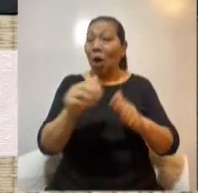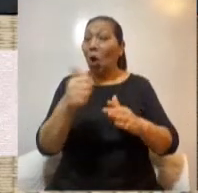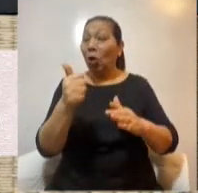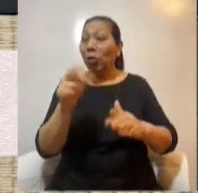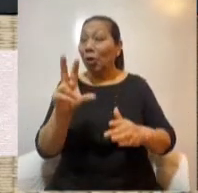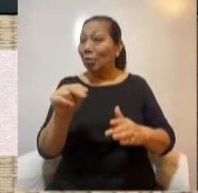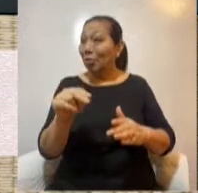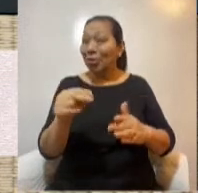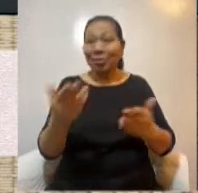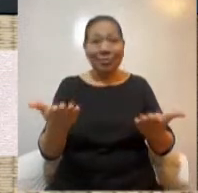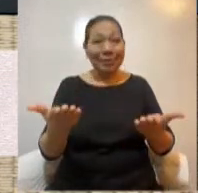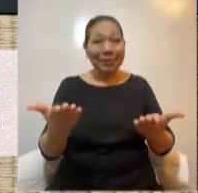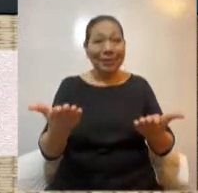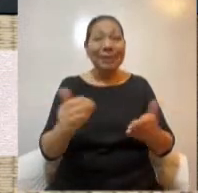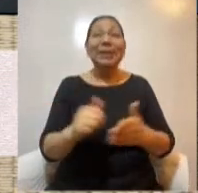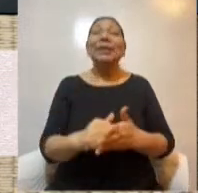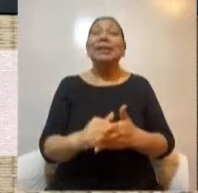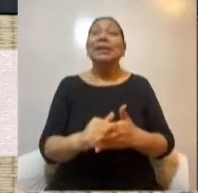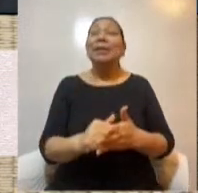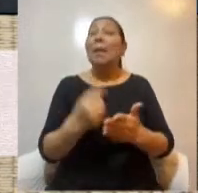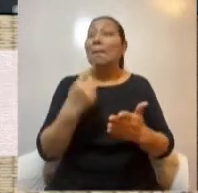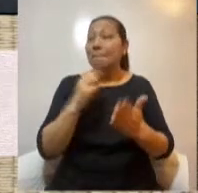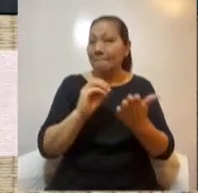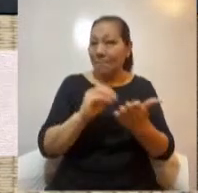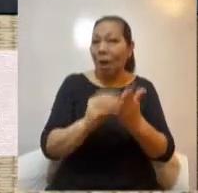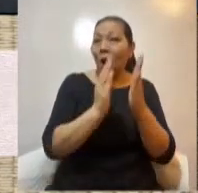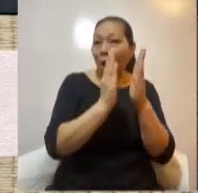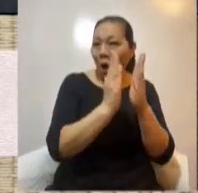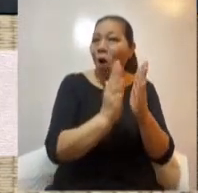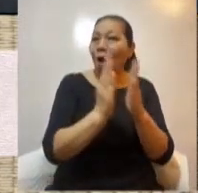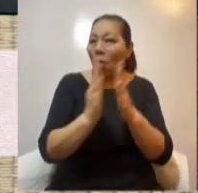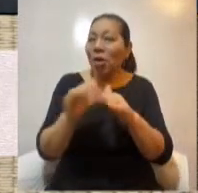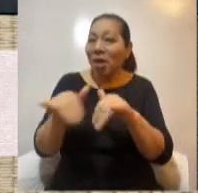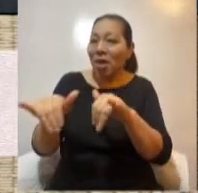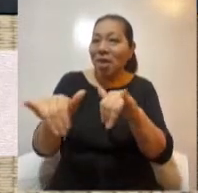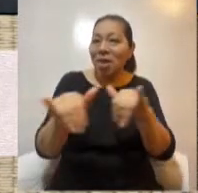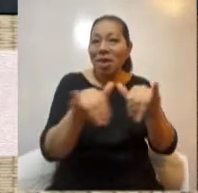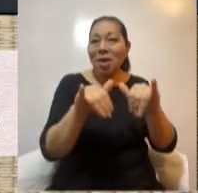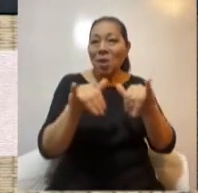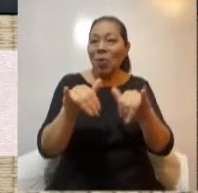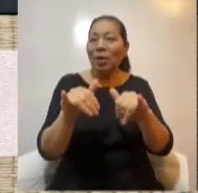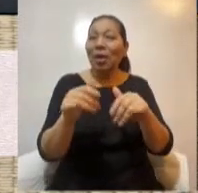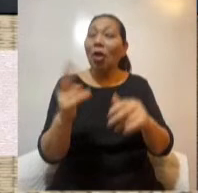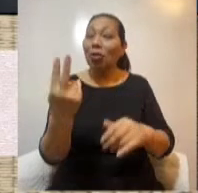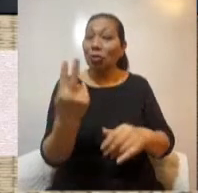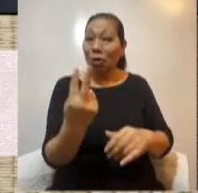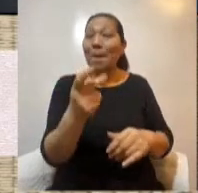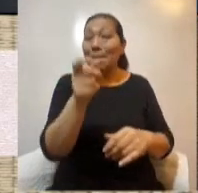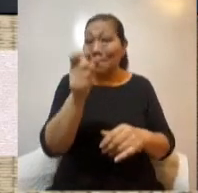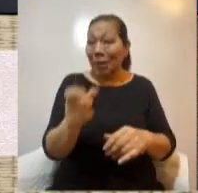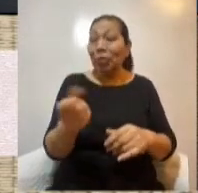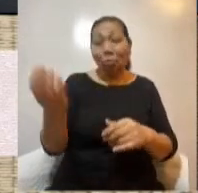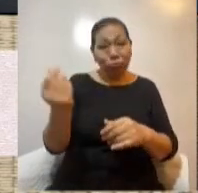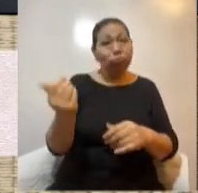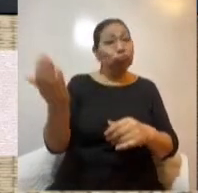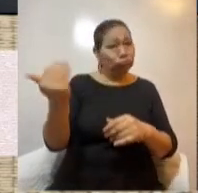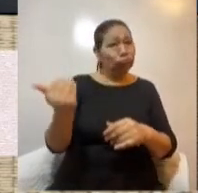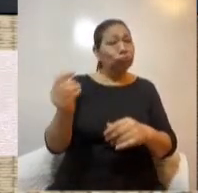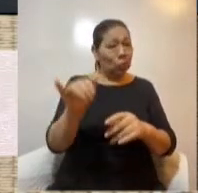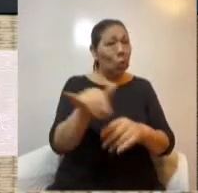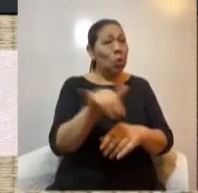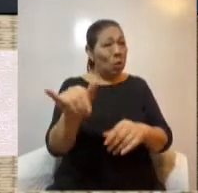determinado bien y otras no, entonces está claro que está ordenado un trato igualitario, es decir, que ambas personas